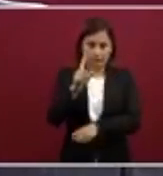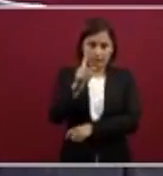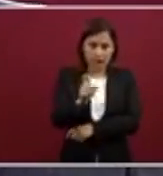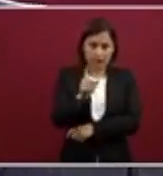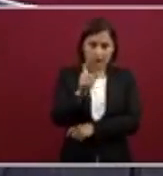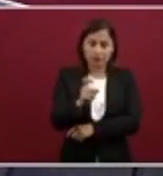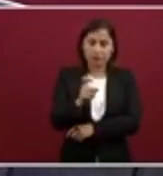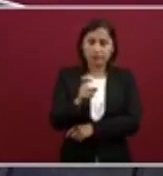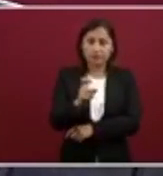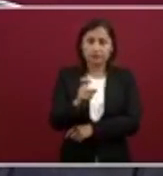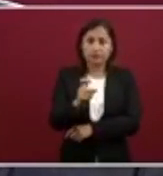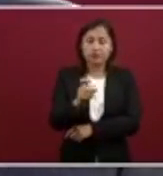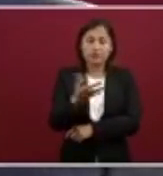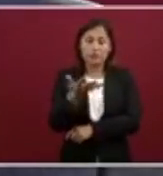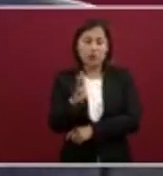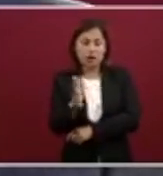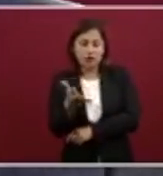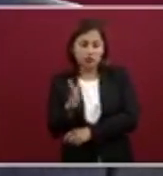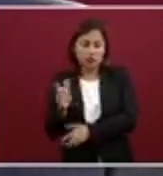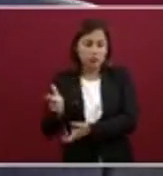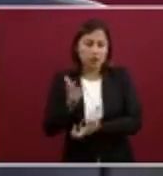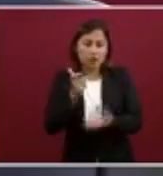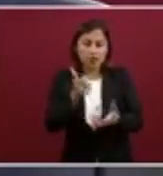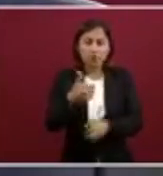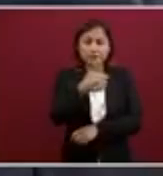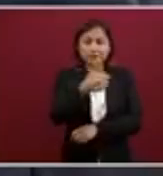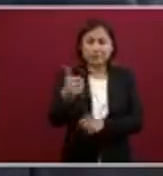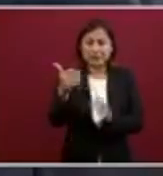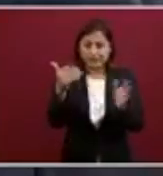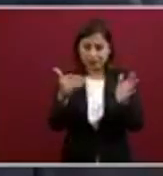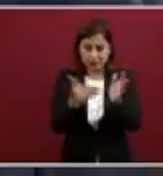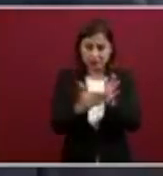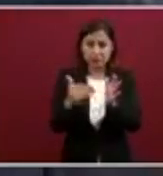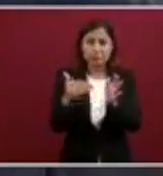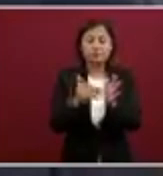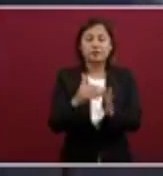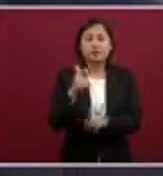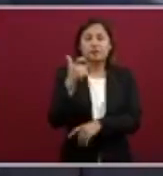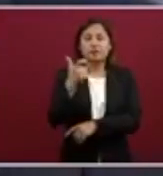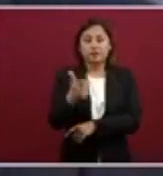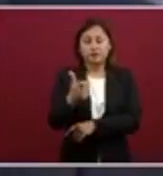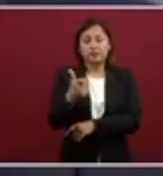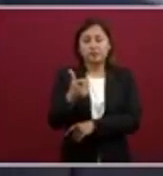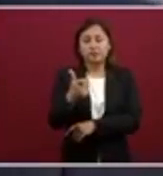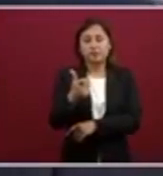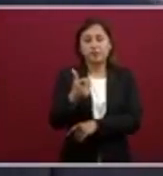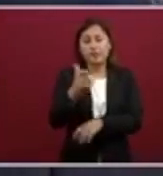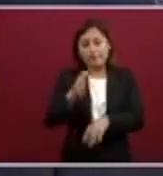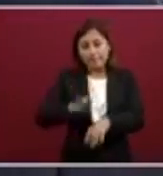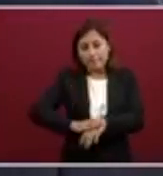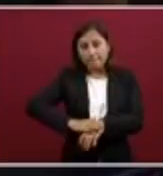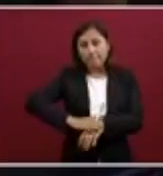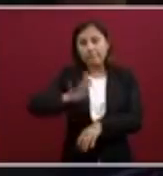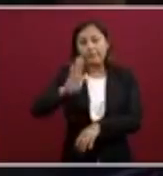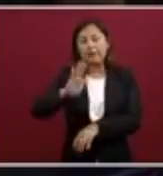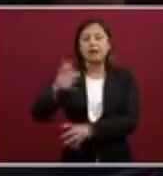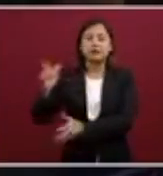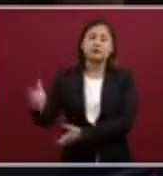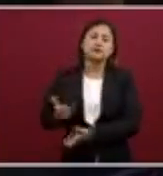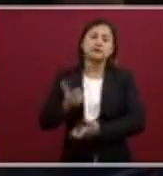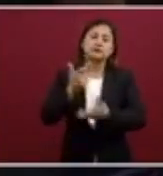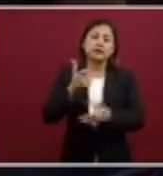alrededor de 600 millones adicionales a los 600 millones para el desarrollo